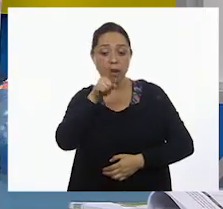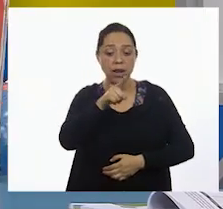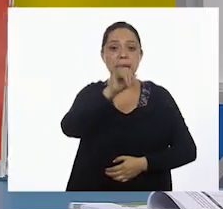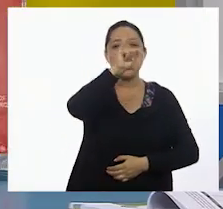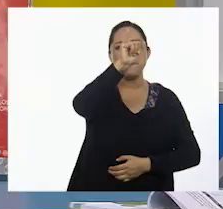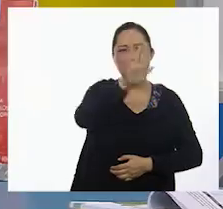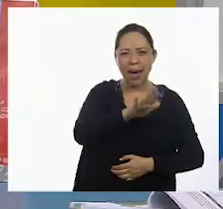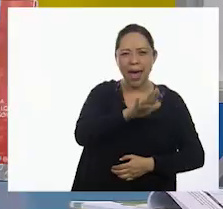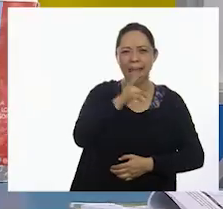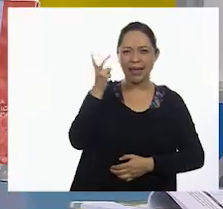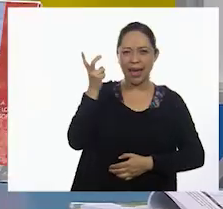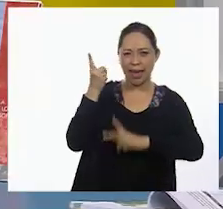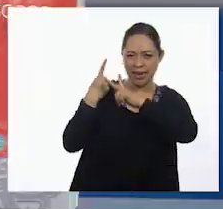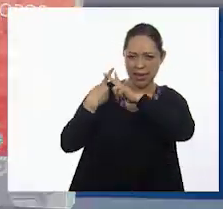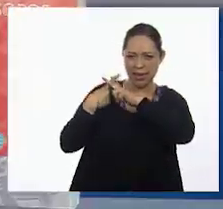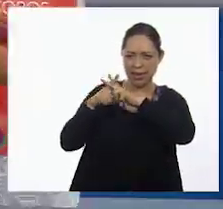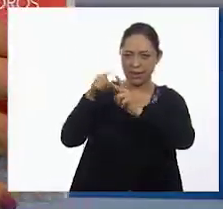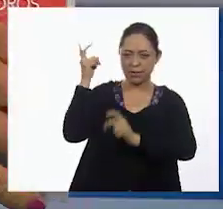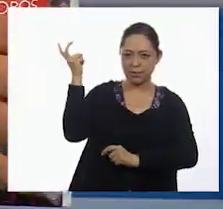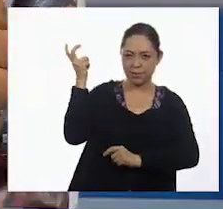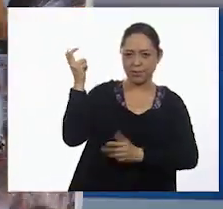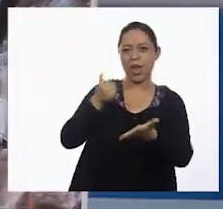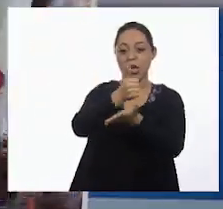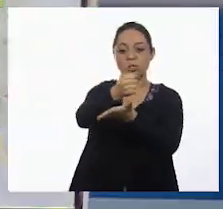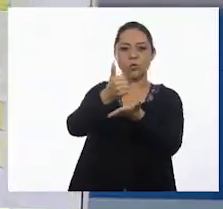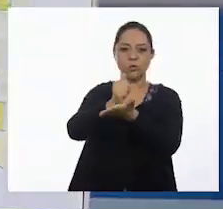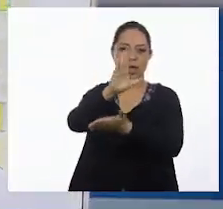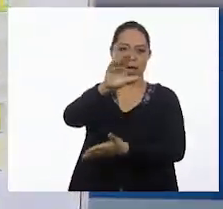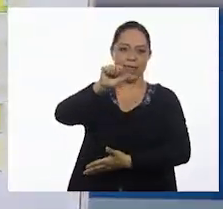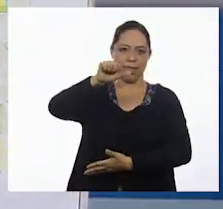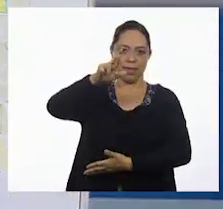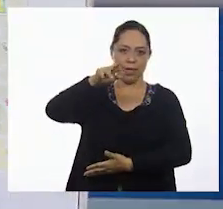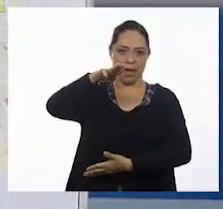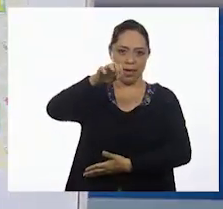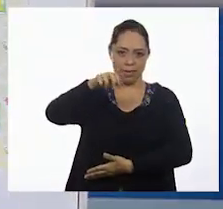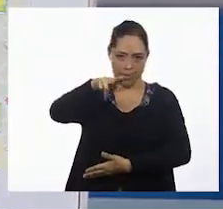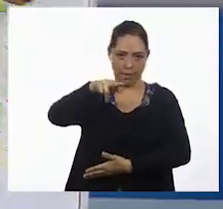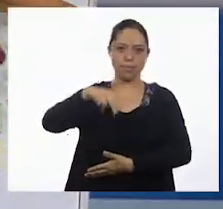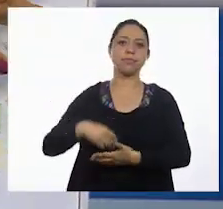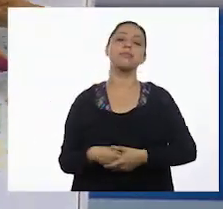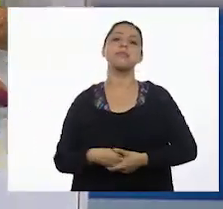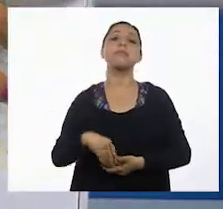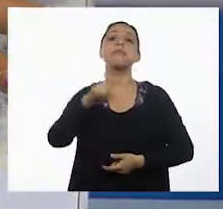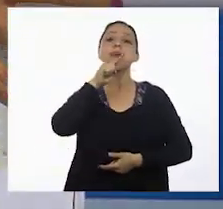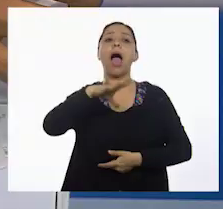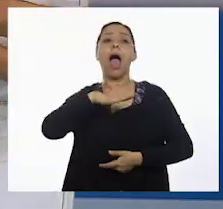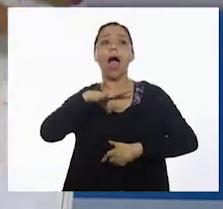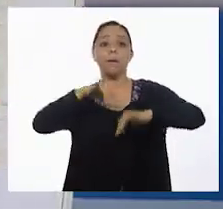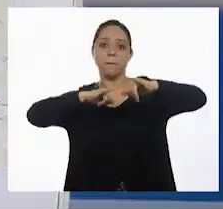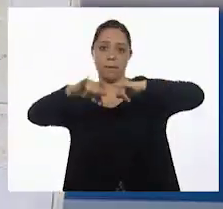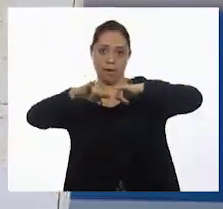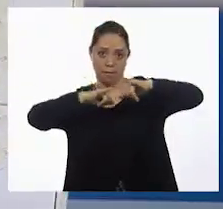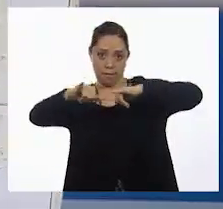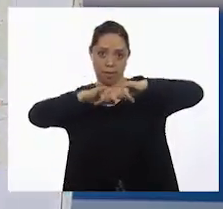imagen también de Ciudad del Carmen, también tenemos ahí un mapa,